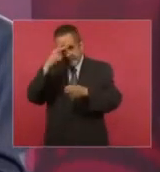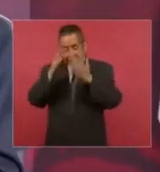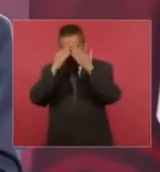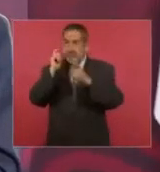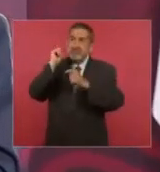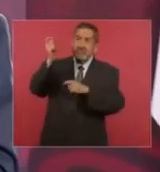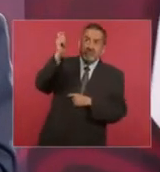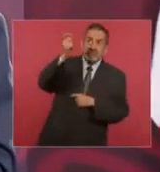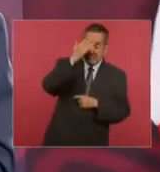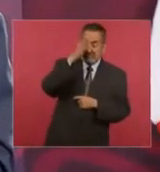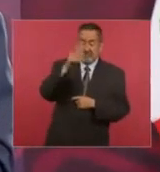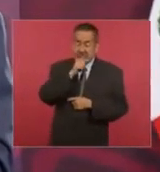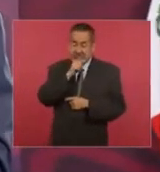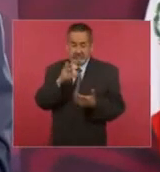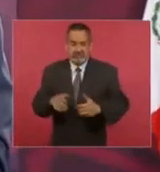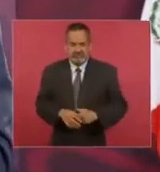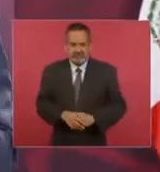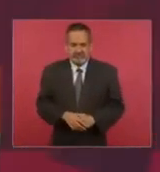México